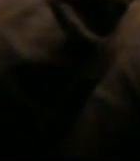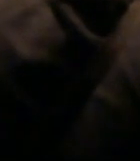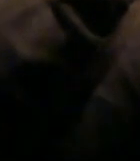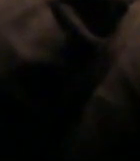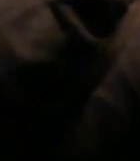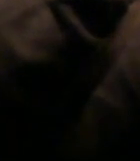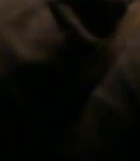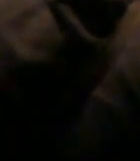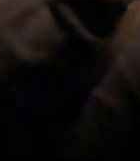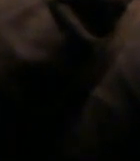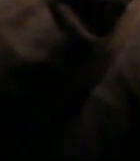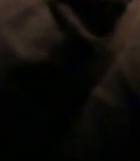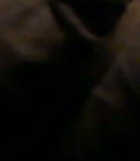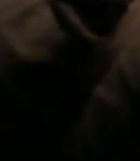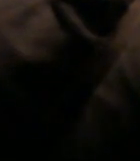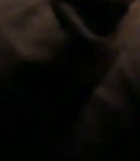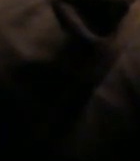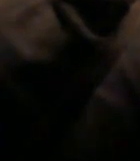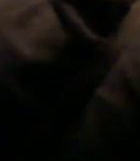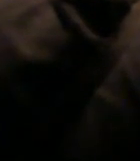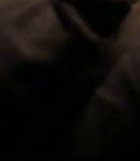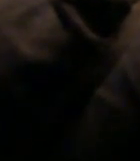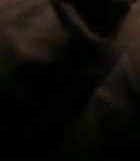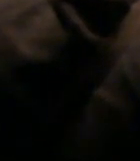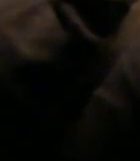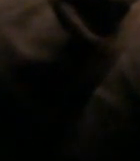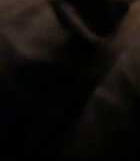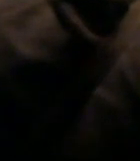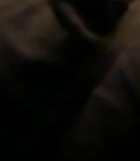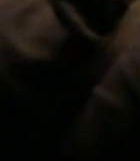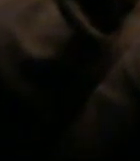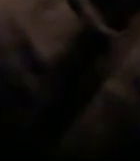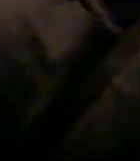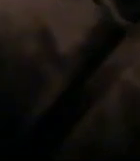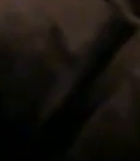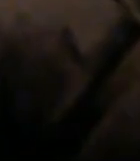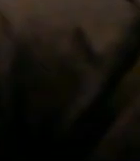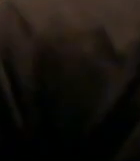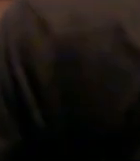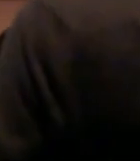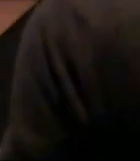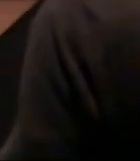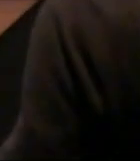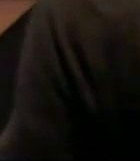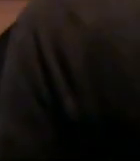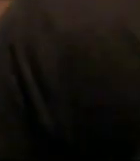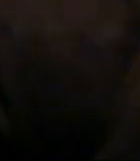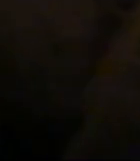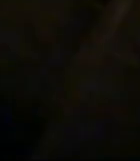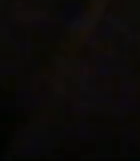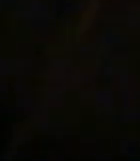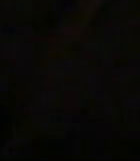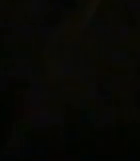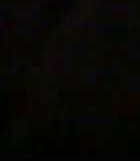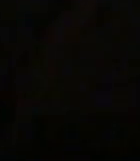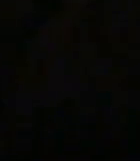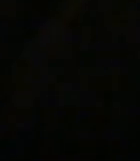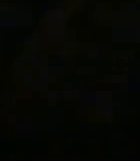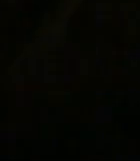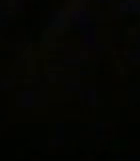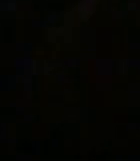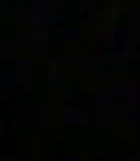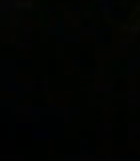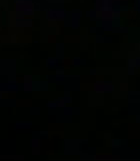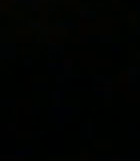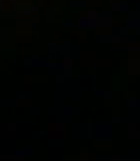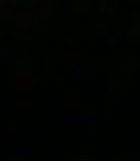sus experiencias son que ha participado como docente en el curso de experta experto universitaria universitario en género e igualdad de